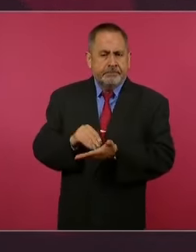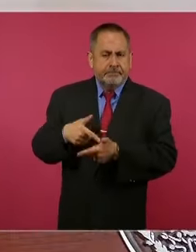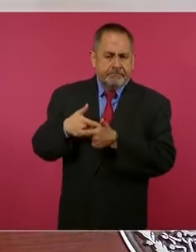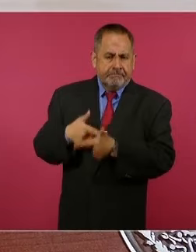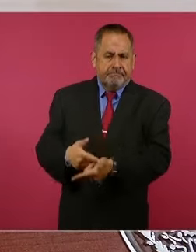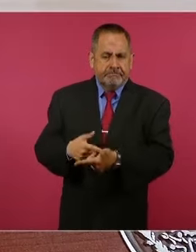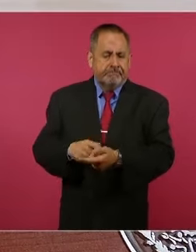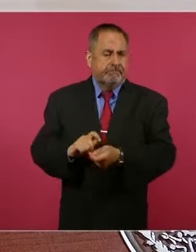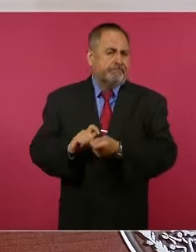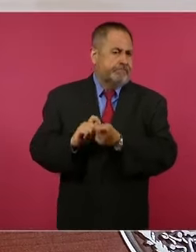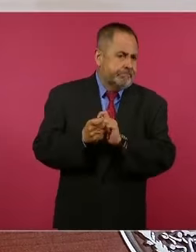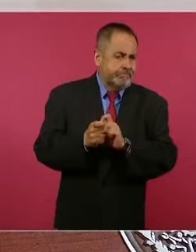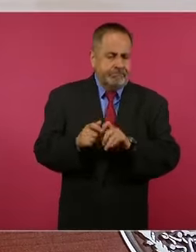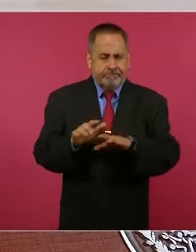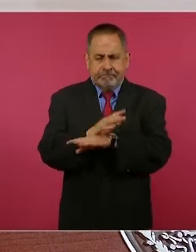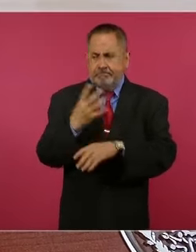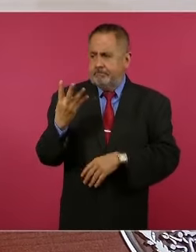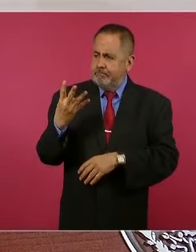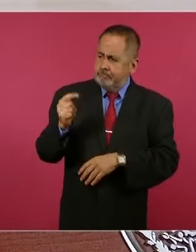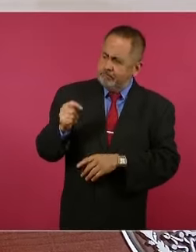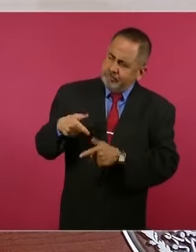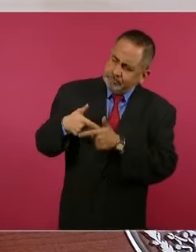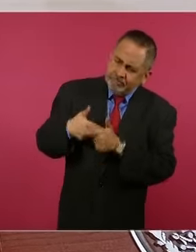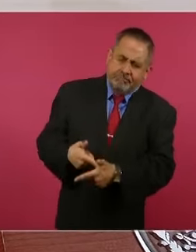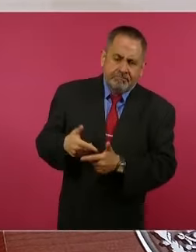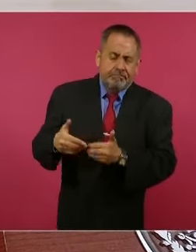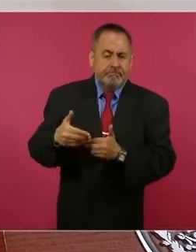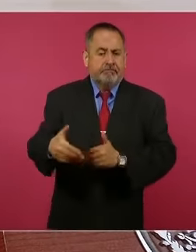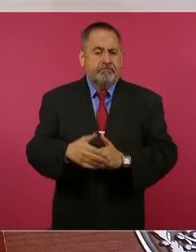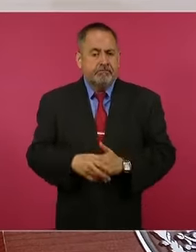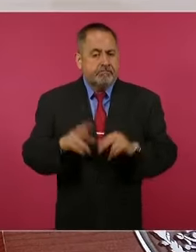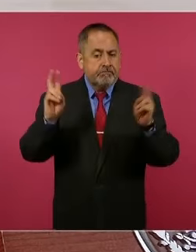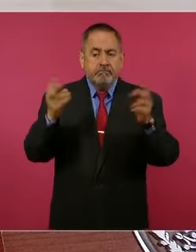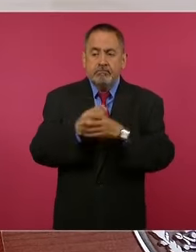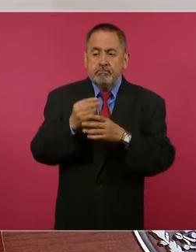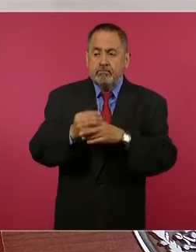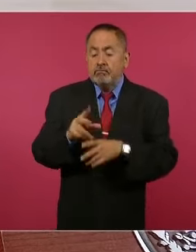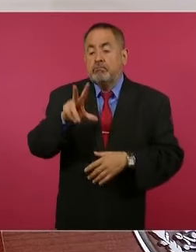la transformación talleres sobre la no